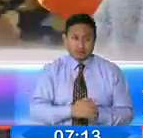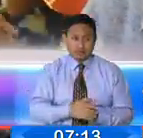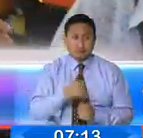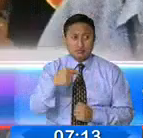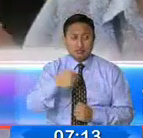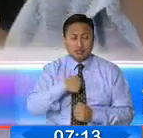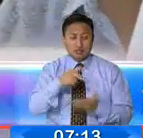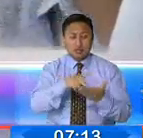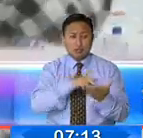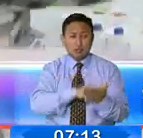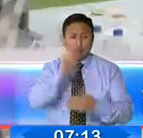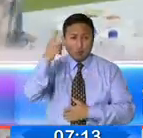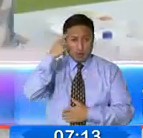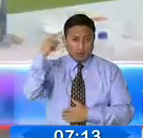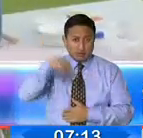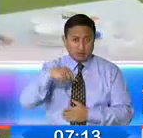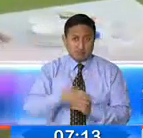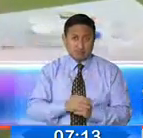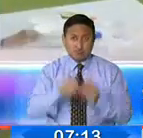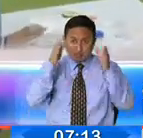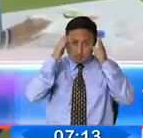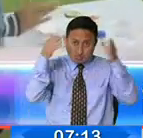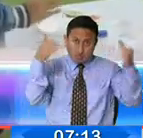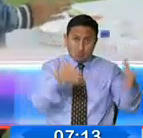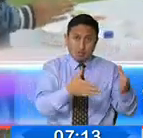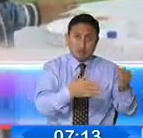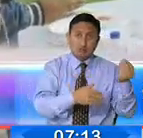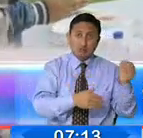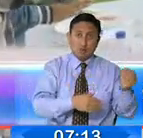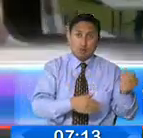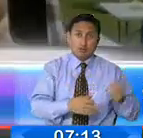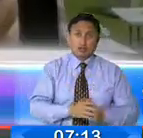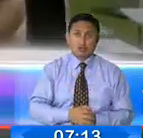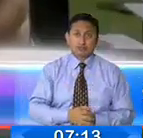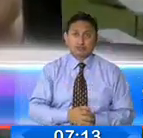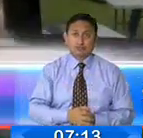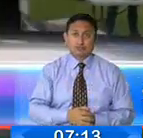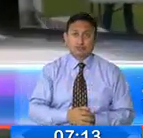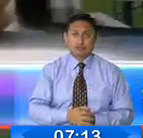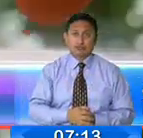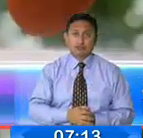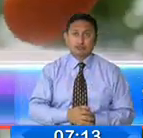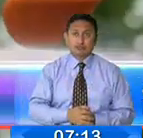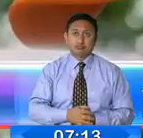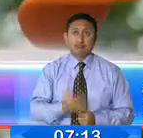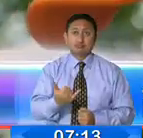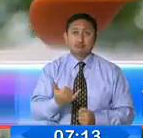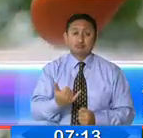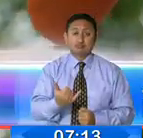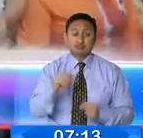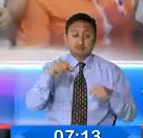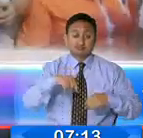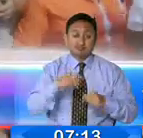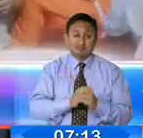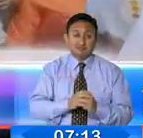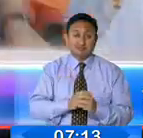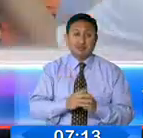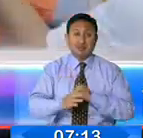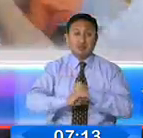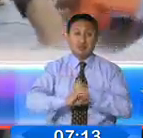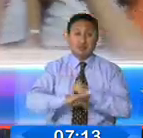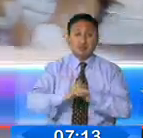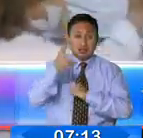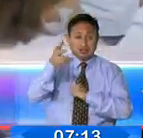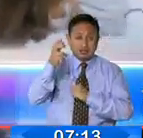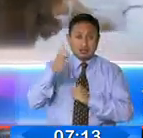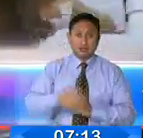su programa de gobierno está relacionado a la juventud ecuatoriana. En este sentido aprovechó para grabar varios spots publicitarios.